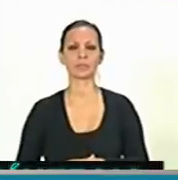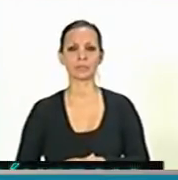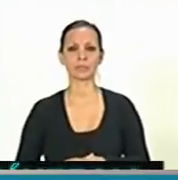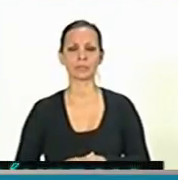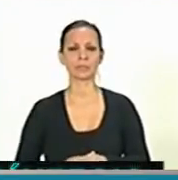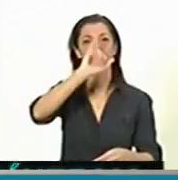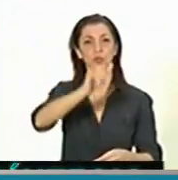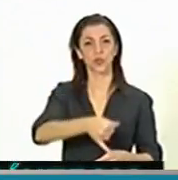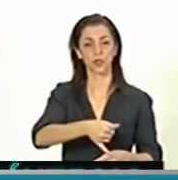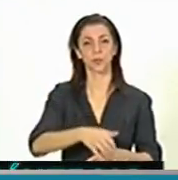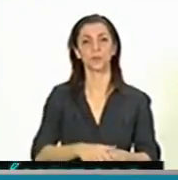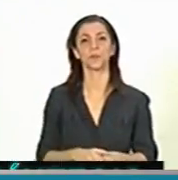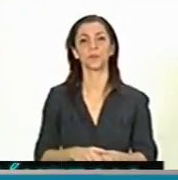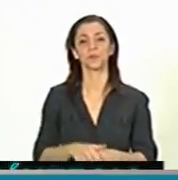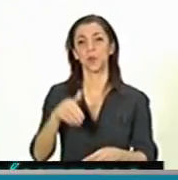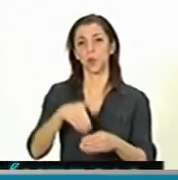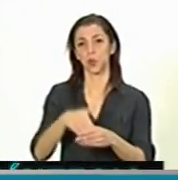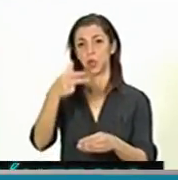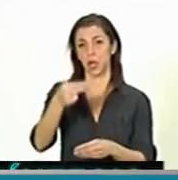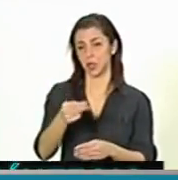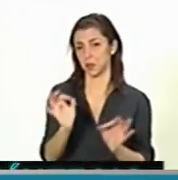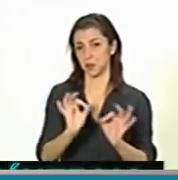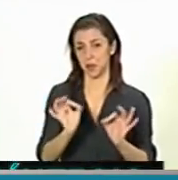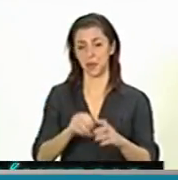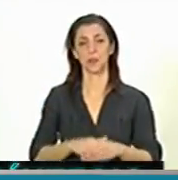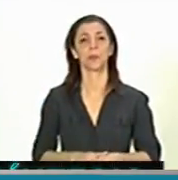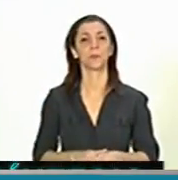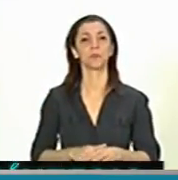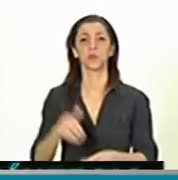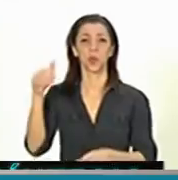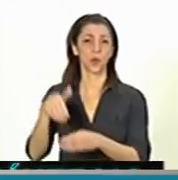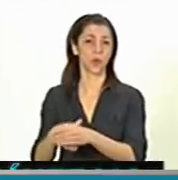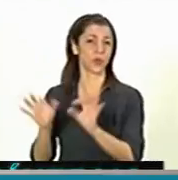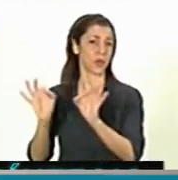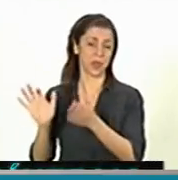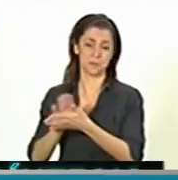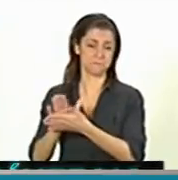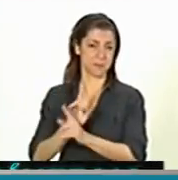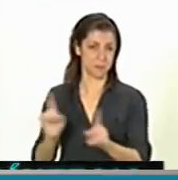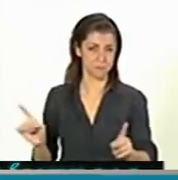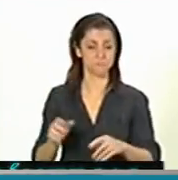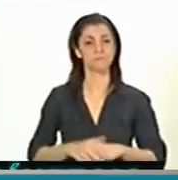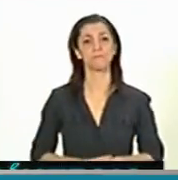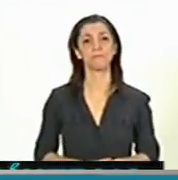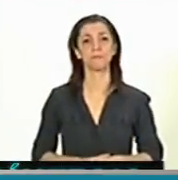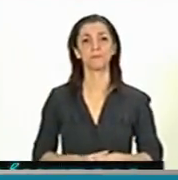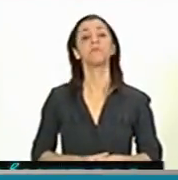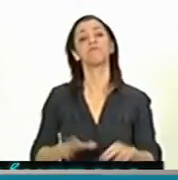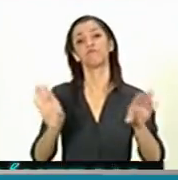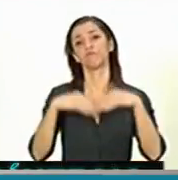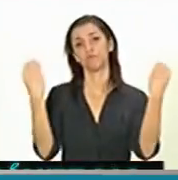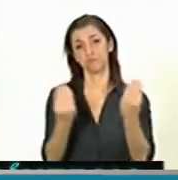de ayer en diputados también tuvimos otra ley, se convirtió en ley la reparación a hijos e hijas de madres víctimas